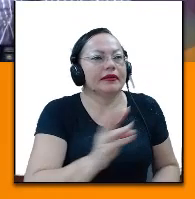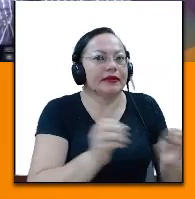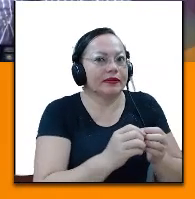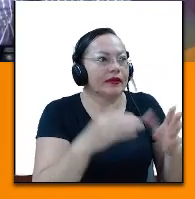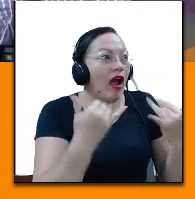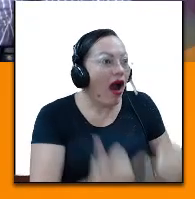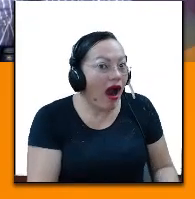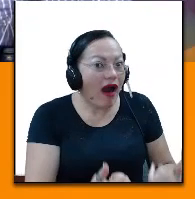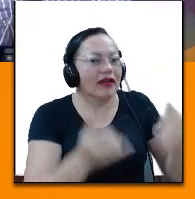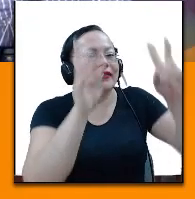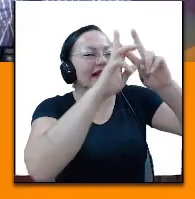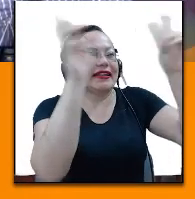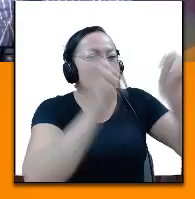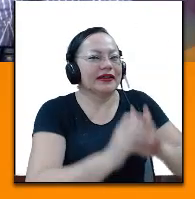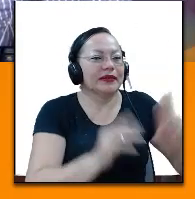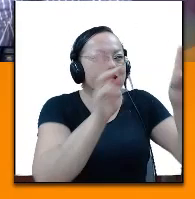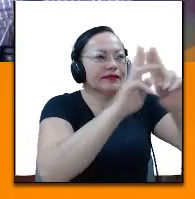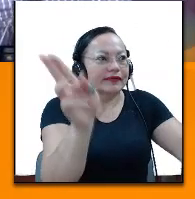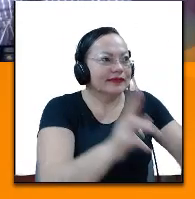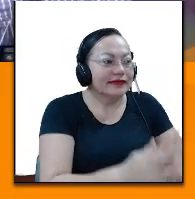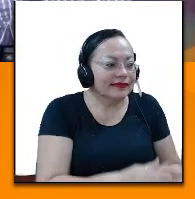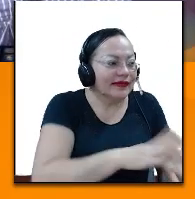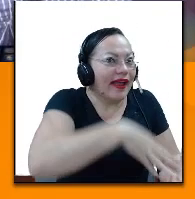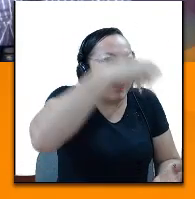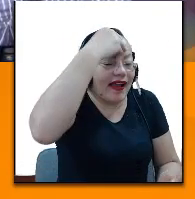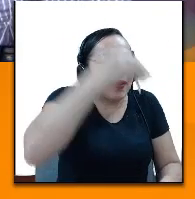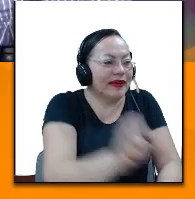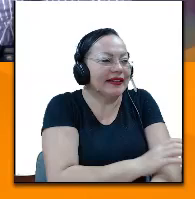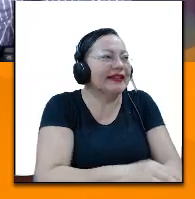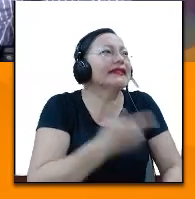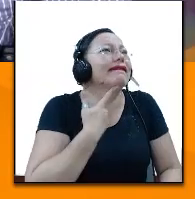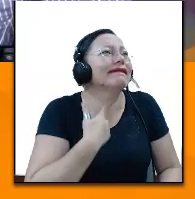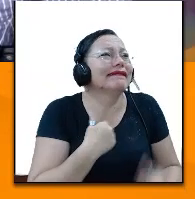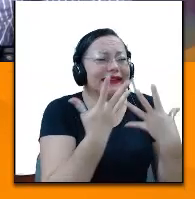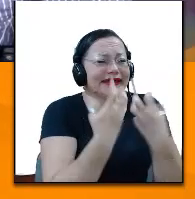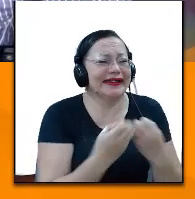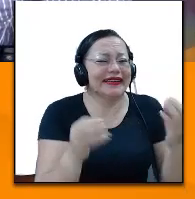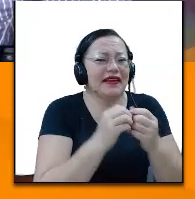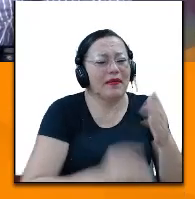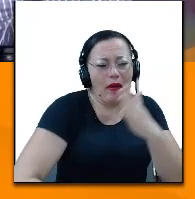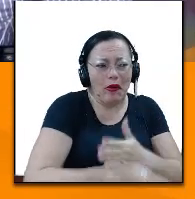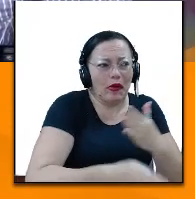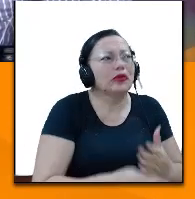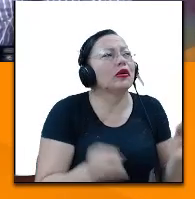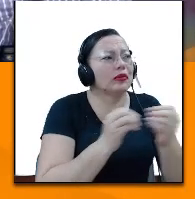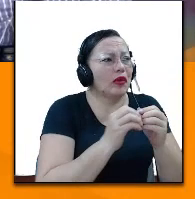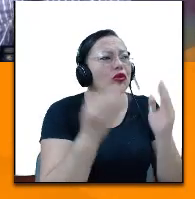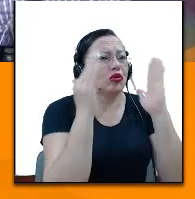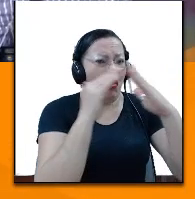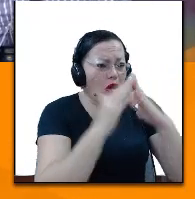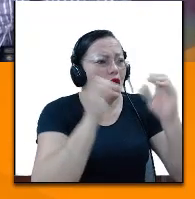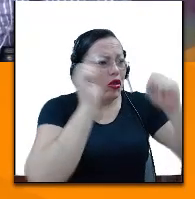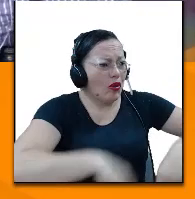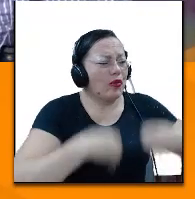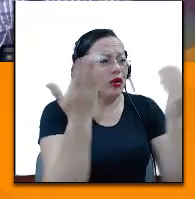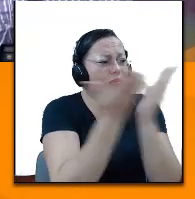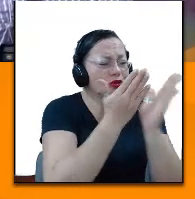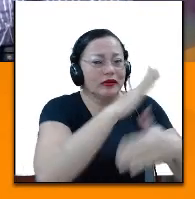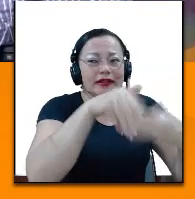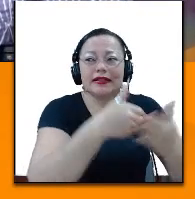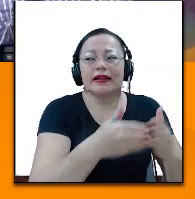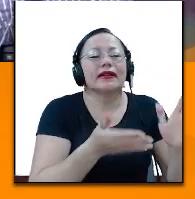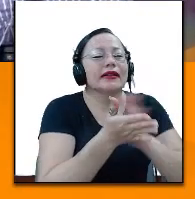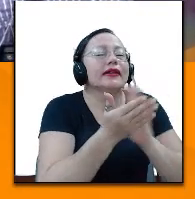tema de lo virtual... Seguramente se están antojando muchos y decir, venga, no, yo también, y desde la casa, y su título. Vea,